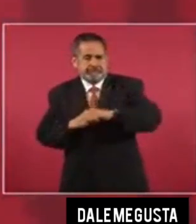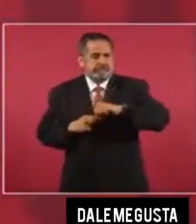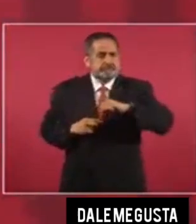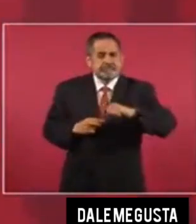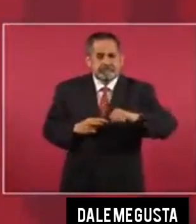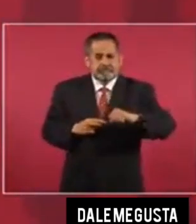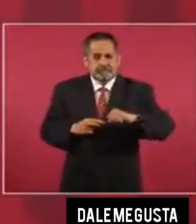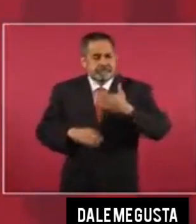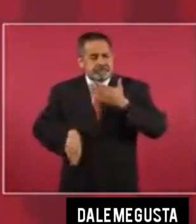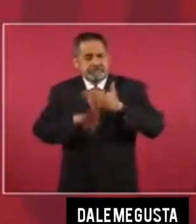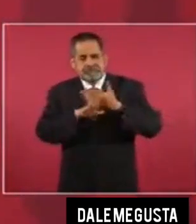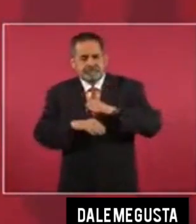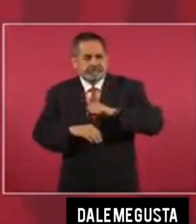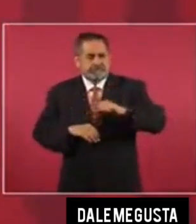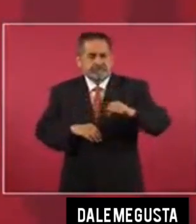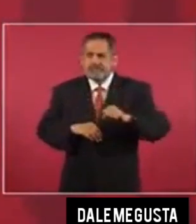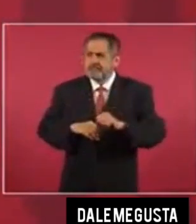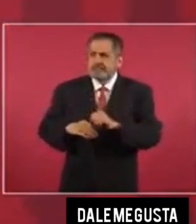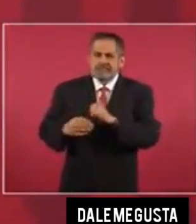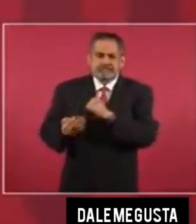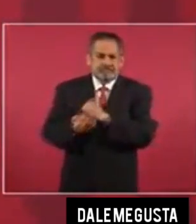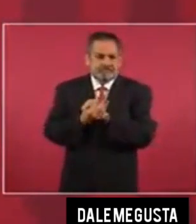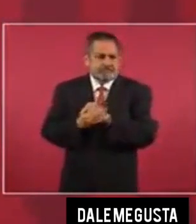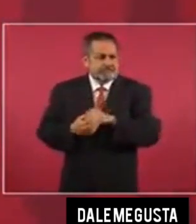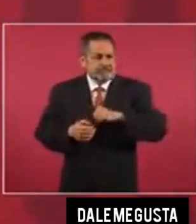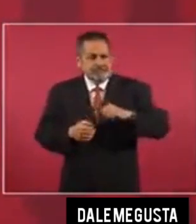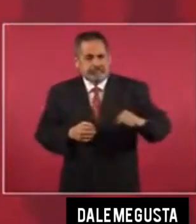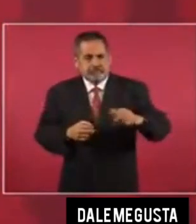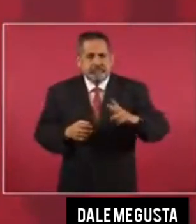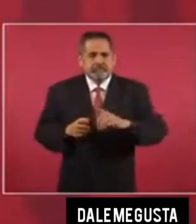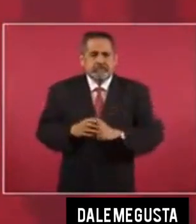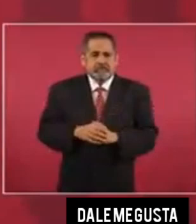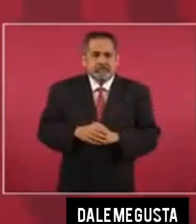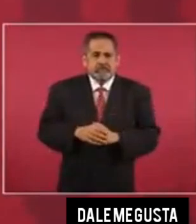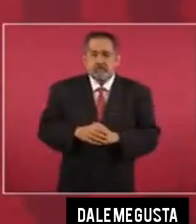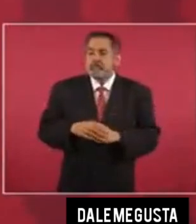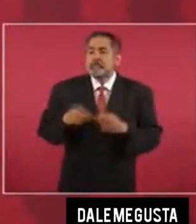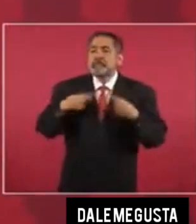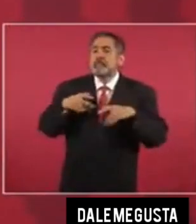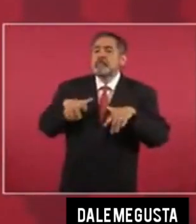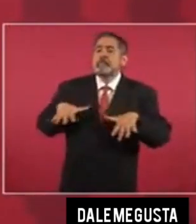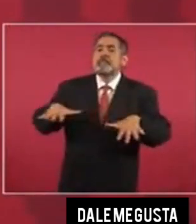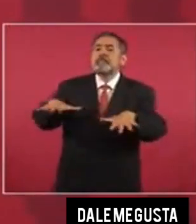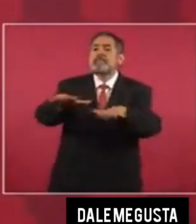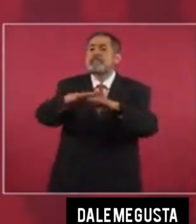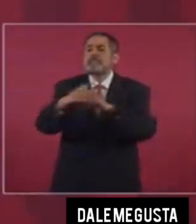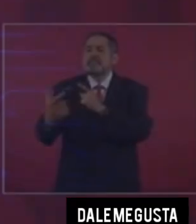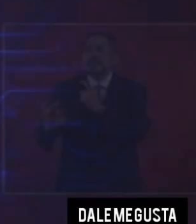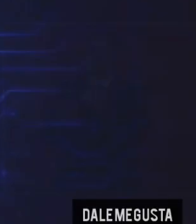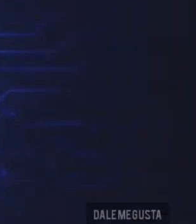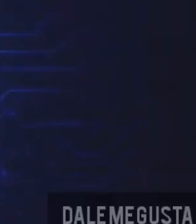protector, mi ángel de la guarda. Bueno, mi ángel de la guarda es el pueblo, pero por lo mismo.